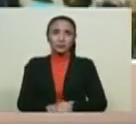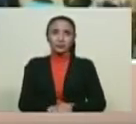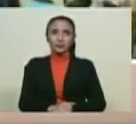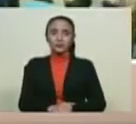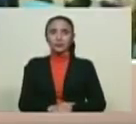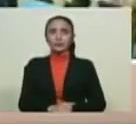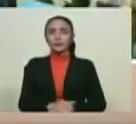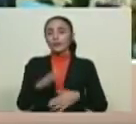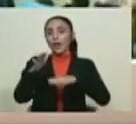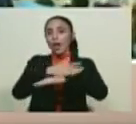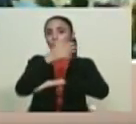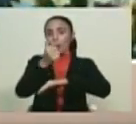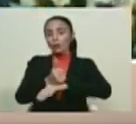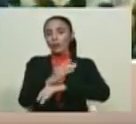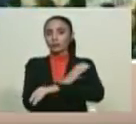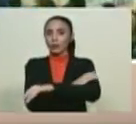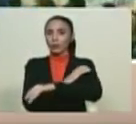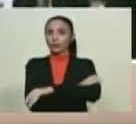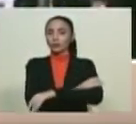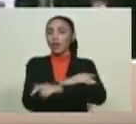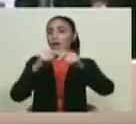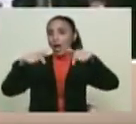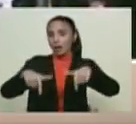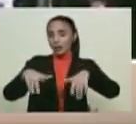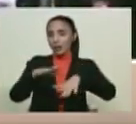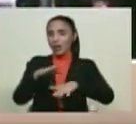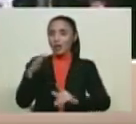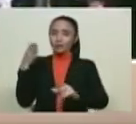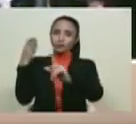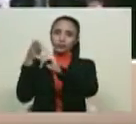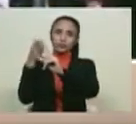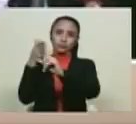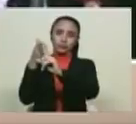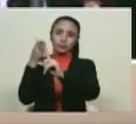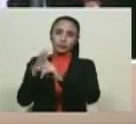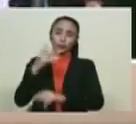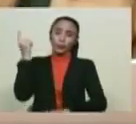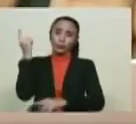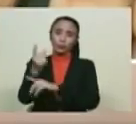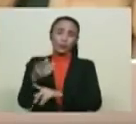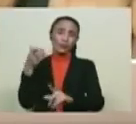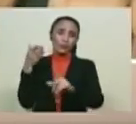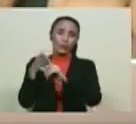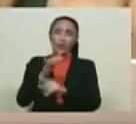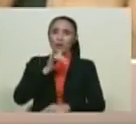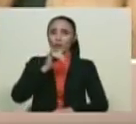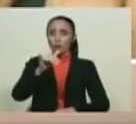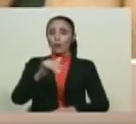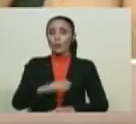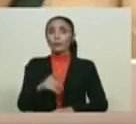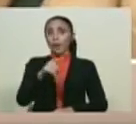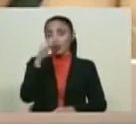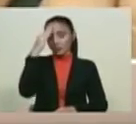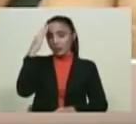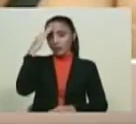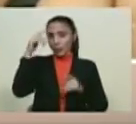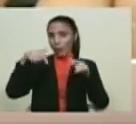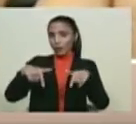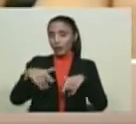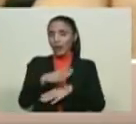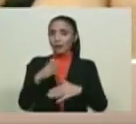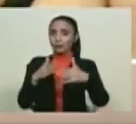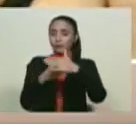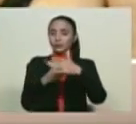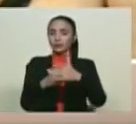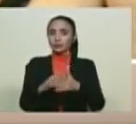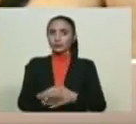mediática del Brasil, y desde Venezuela lo denunciamos. Y sabemos que quieren impedir que Lula sea